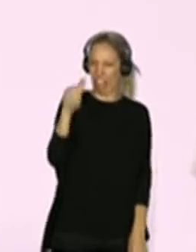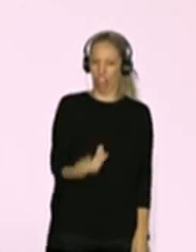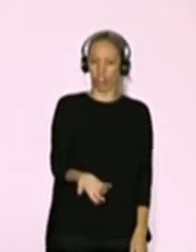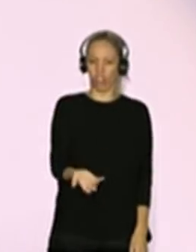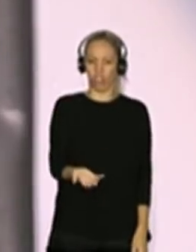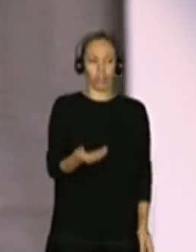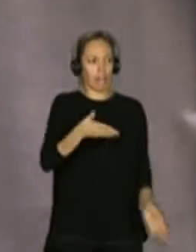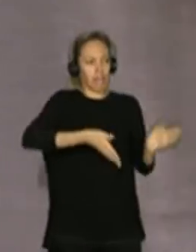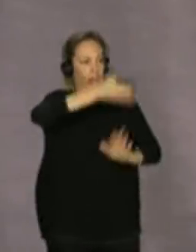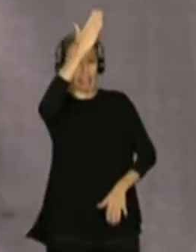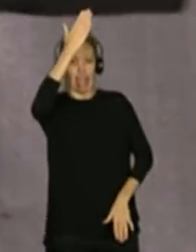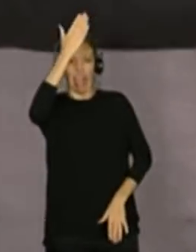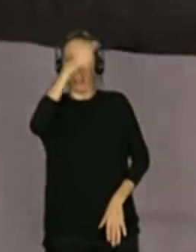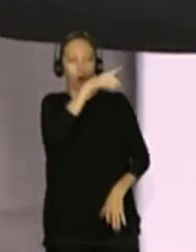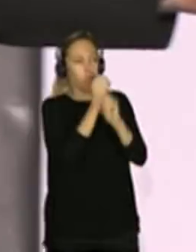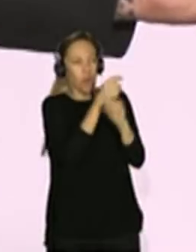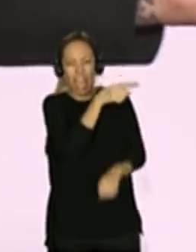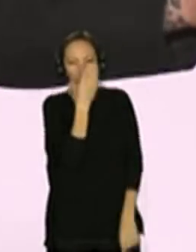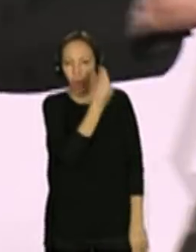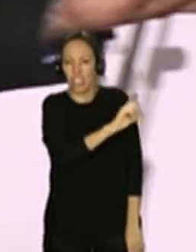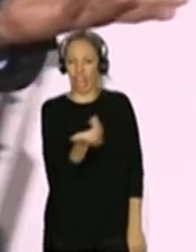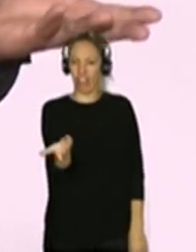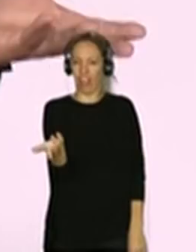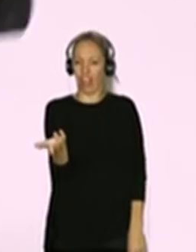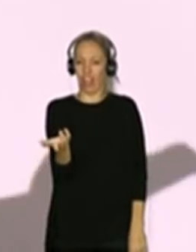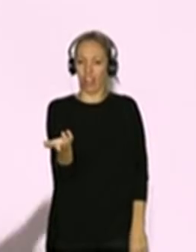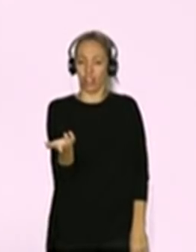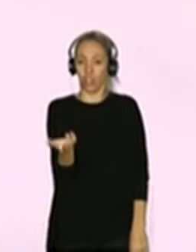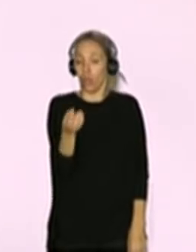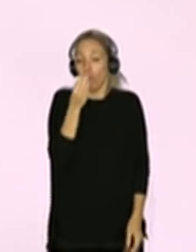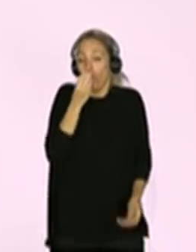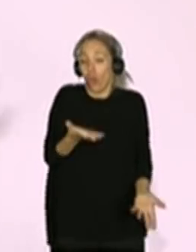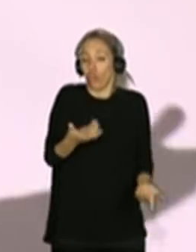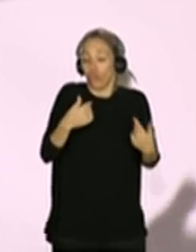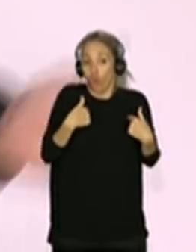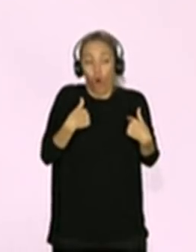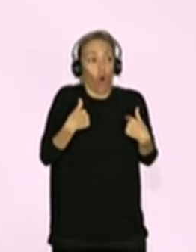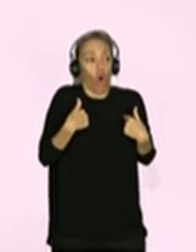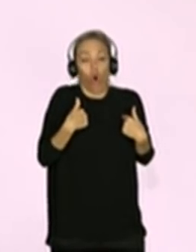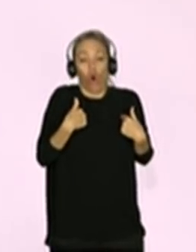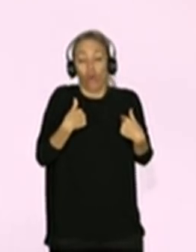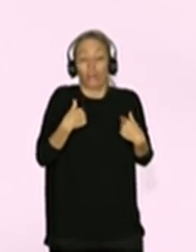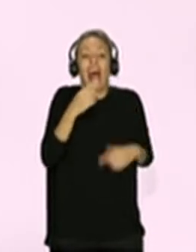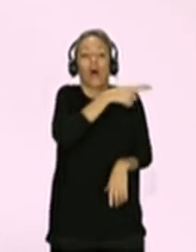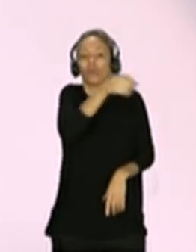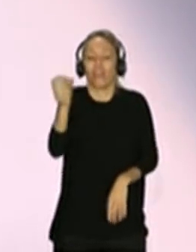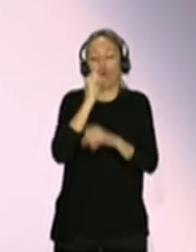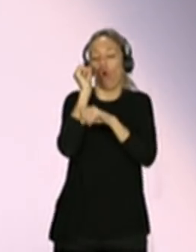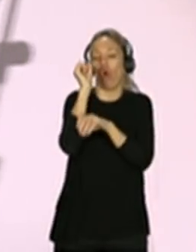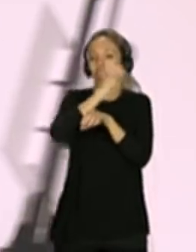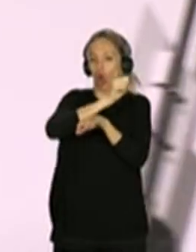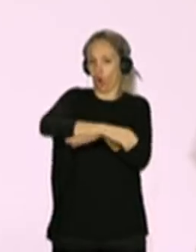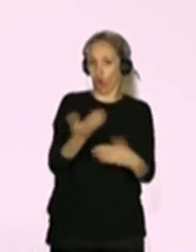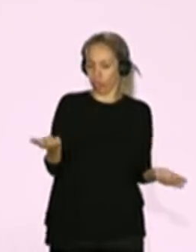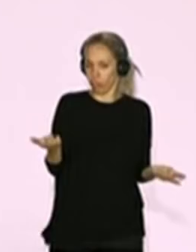Vaya, no entienden, no entienden. Lo ve como no entienden. Pues yo los ignoro a todos ustedes.